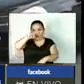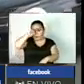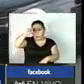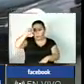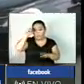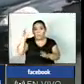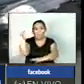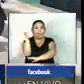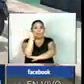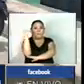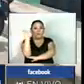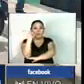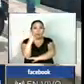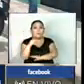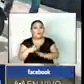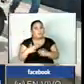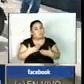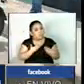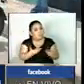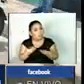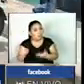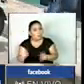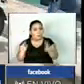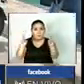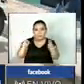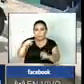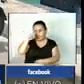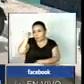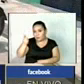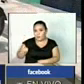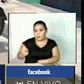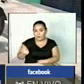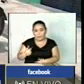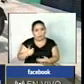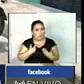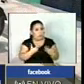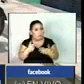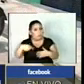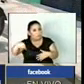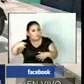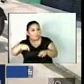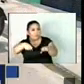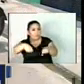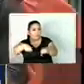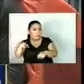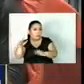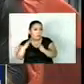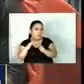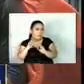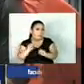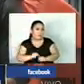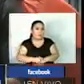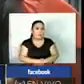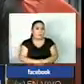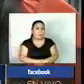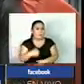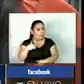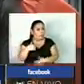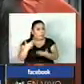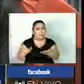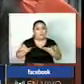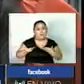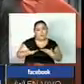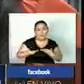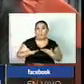raíz de la emergencia aliviando su carga económica y facilitando llevar el sustento diario a sus casas me he beneficiado bastante